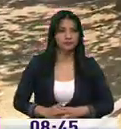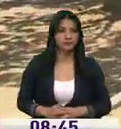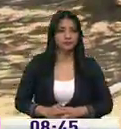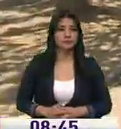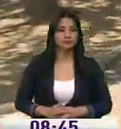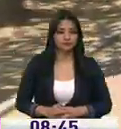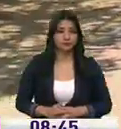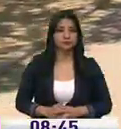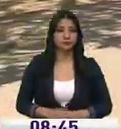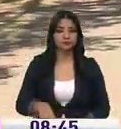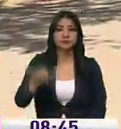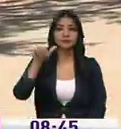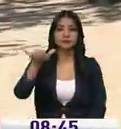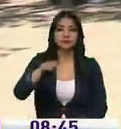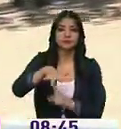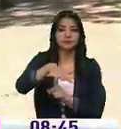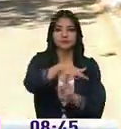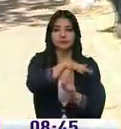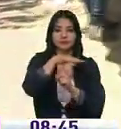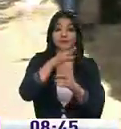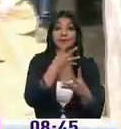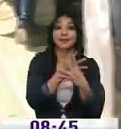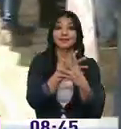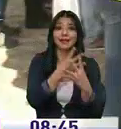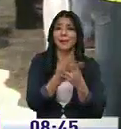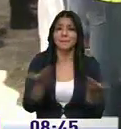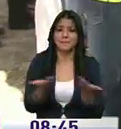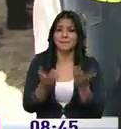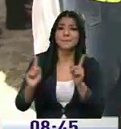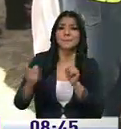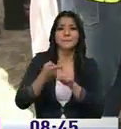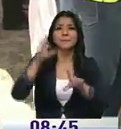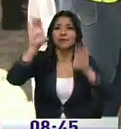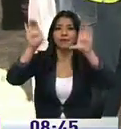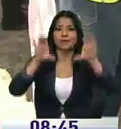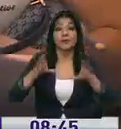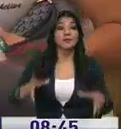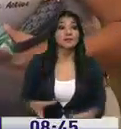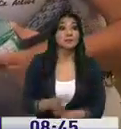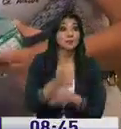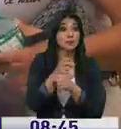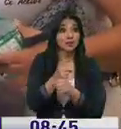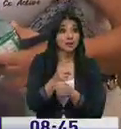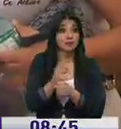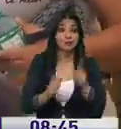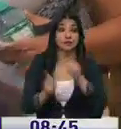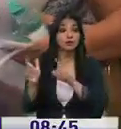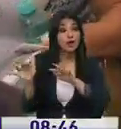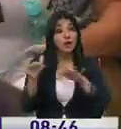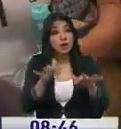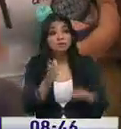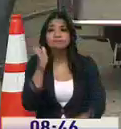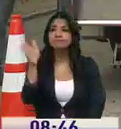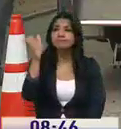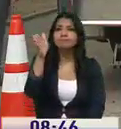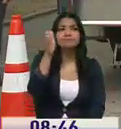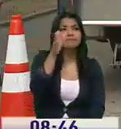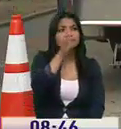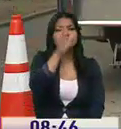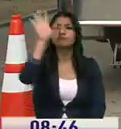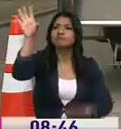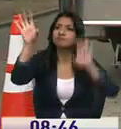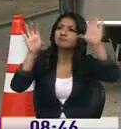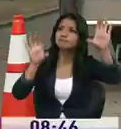Este sábado en el Parque Central de Carcelén se realizó la primera gran feria de seguridad, donde los asistentes recorrieron los diferentes stands informativos